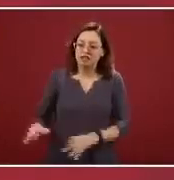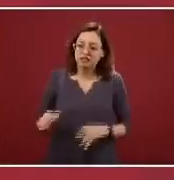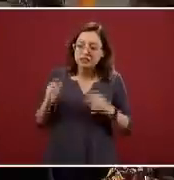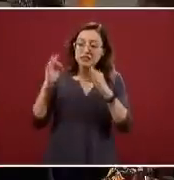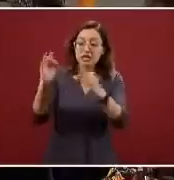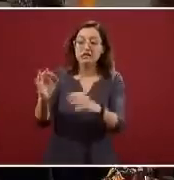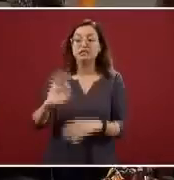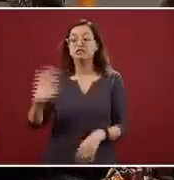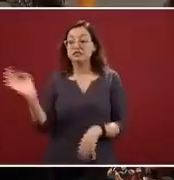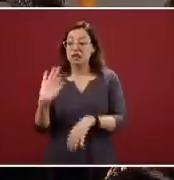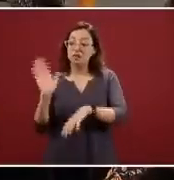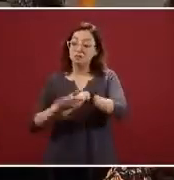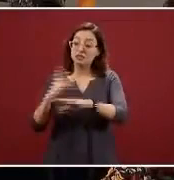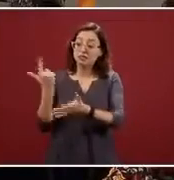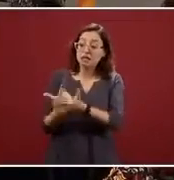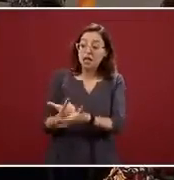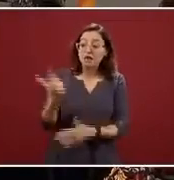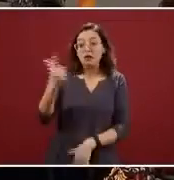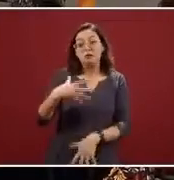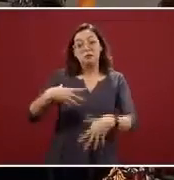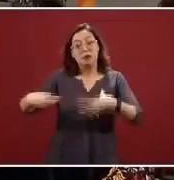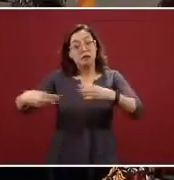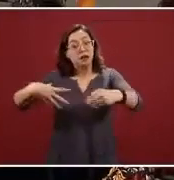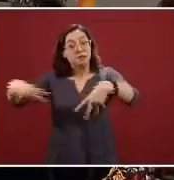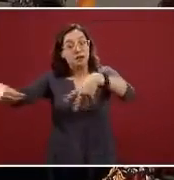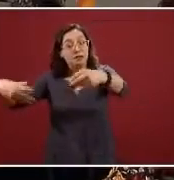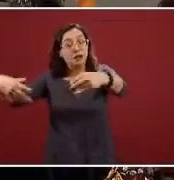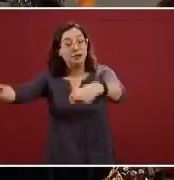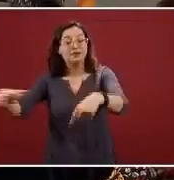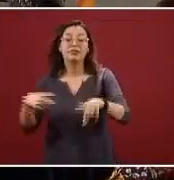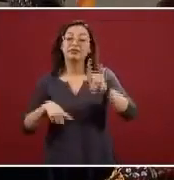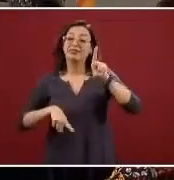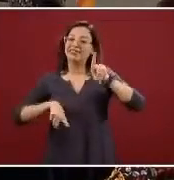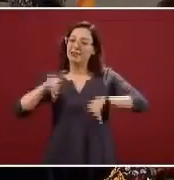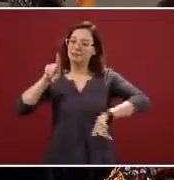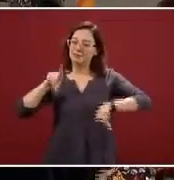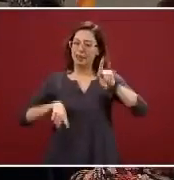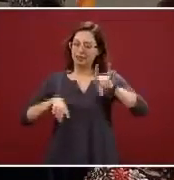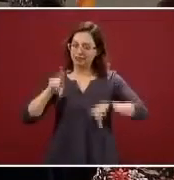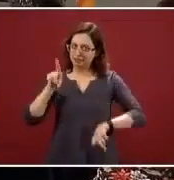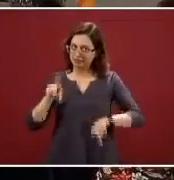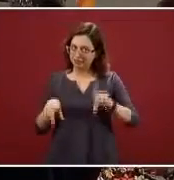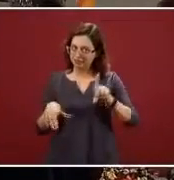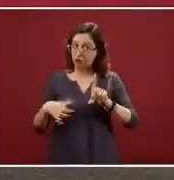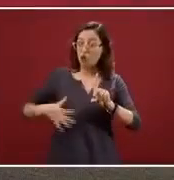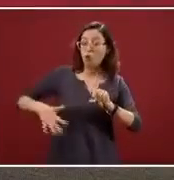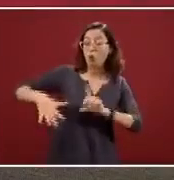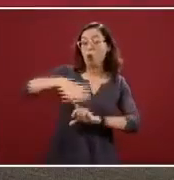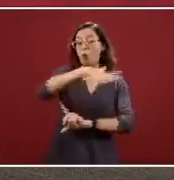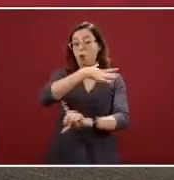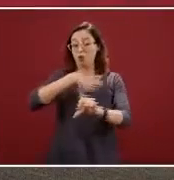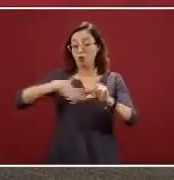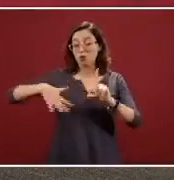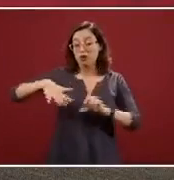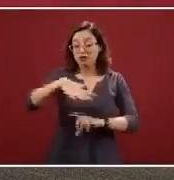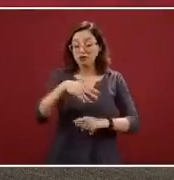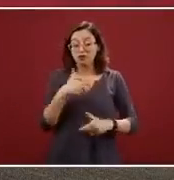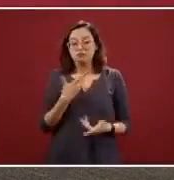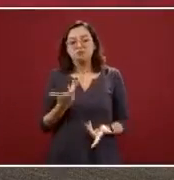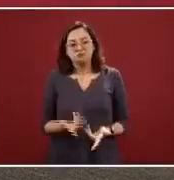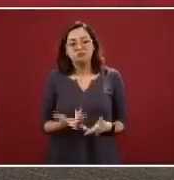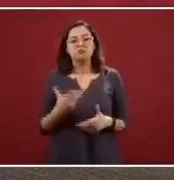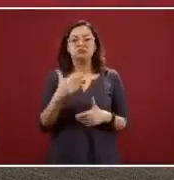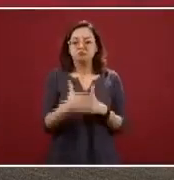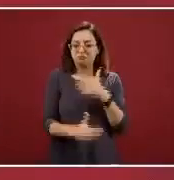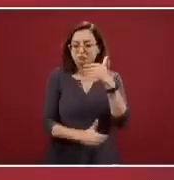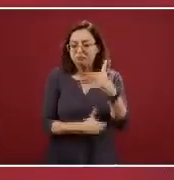de transmisión. En la medida de los escenarios y cómo estos han ido avanzando, y esto lógicamente va de la